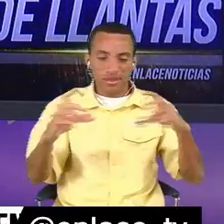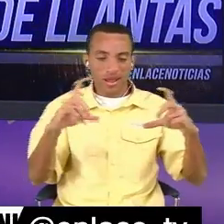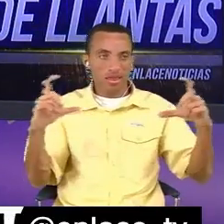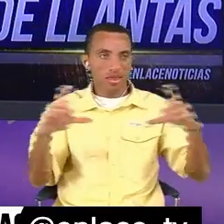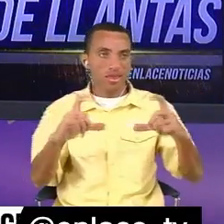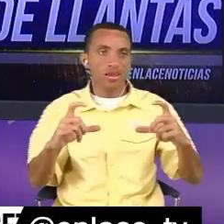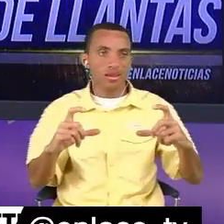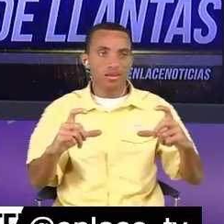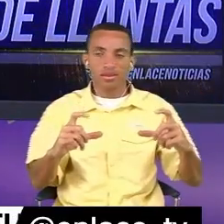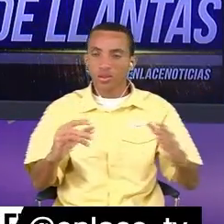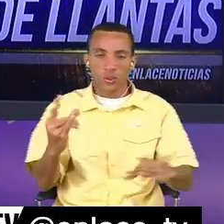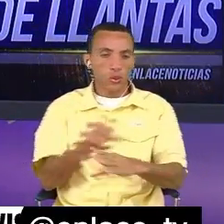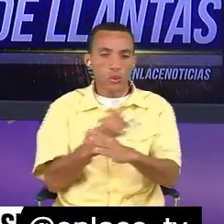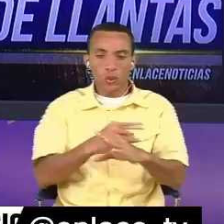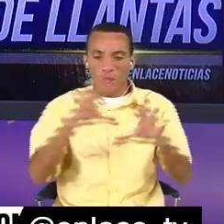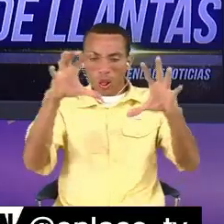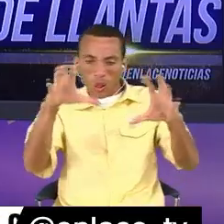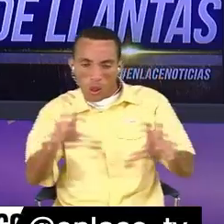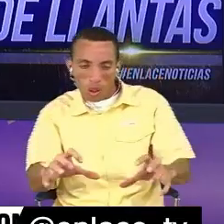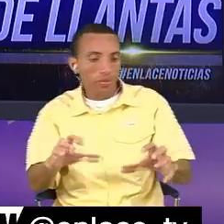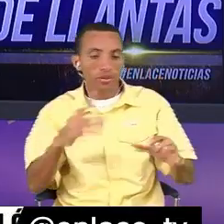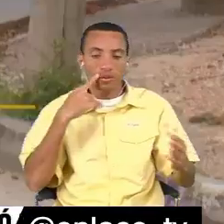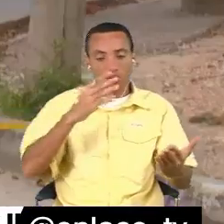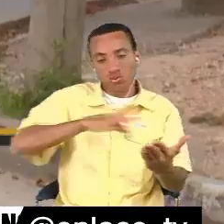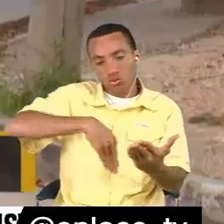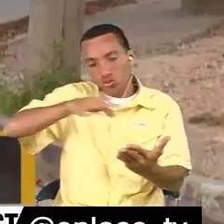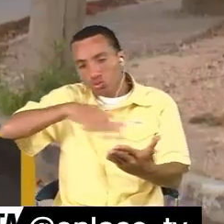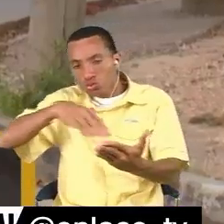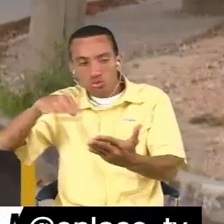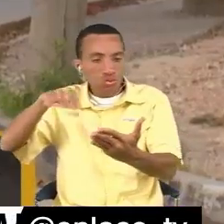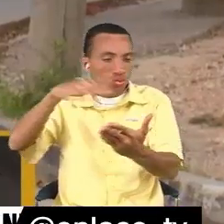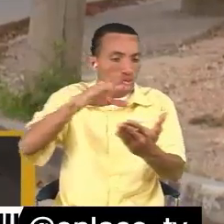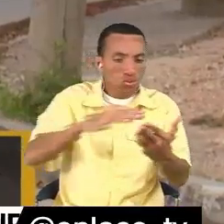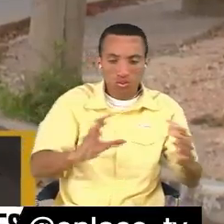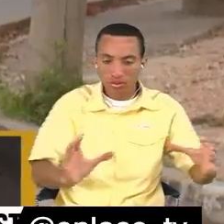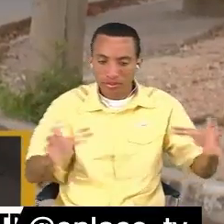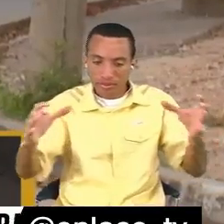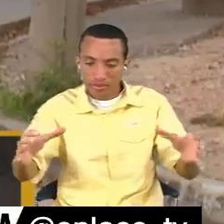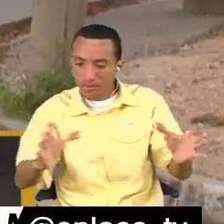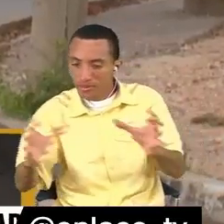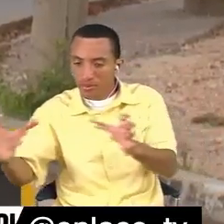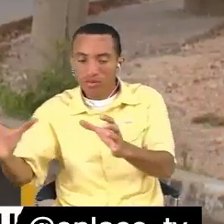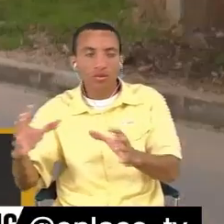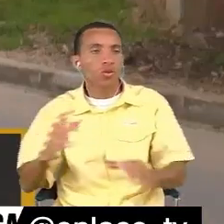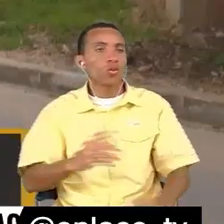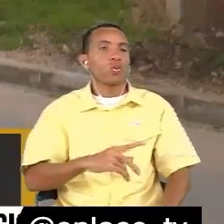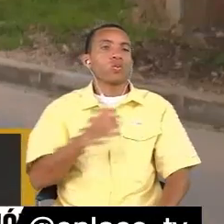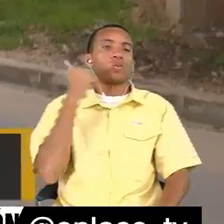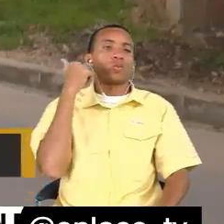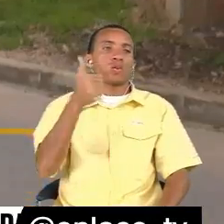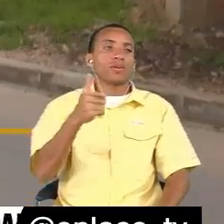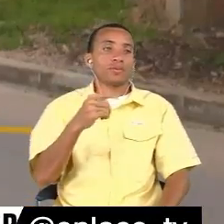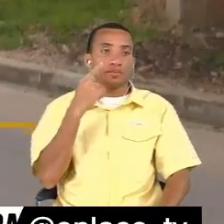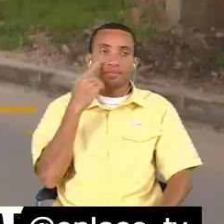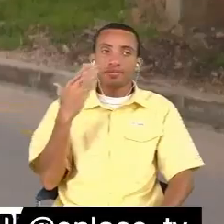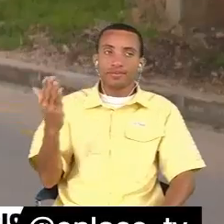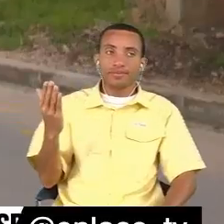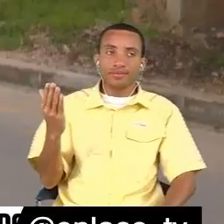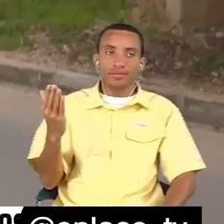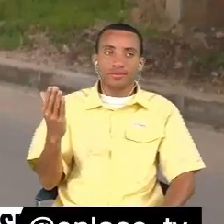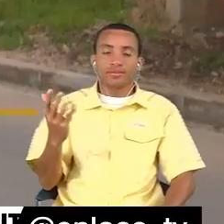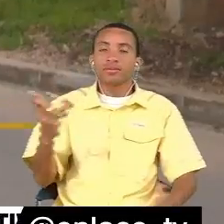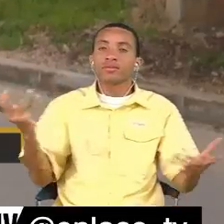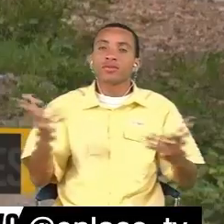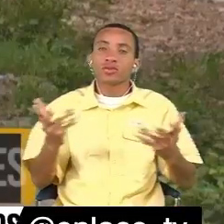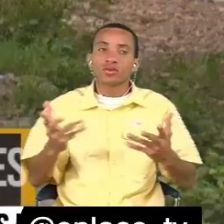embellecer las zonas verdes del sector. La plazoleta de la urbanización Los Corales en la Comuna 7 de la ciudad será el punto de encuentro